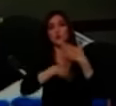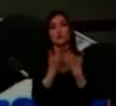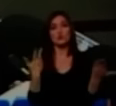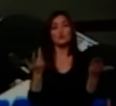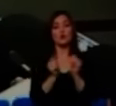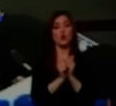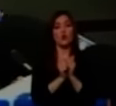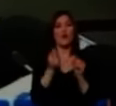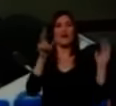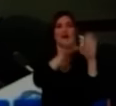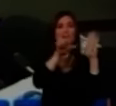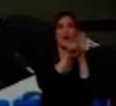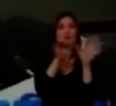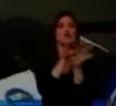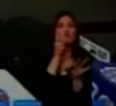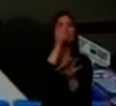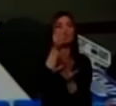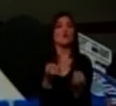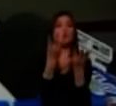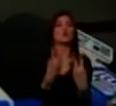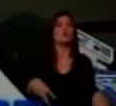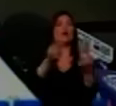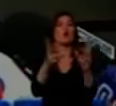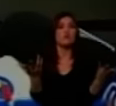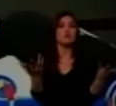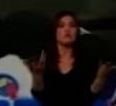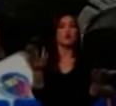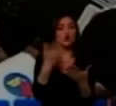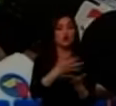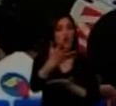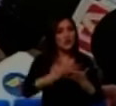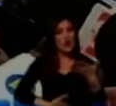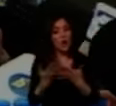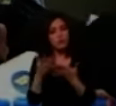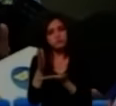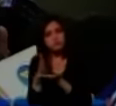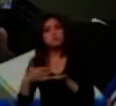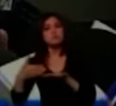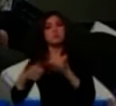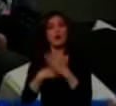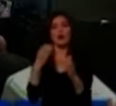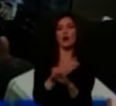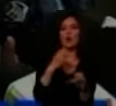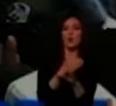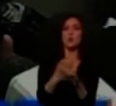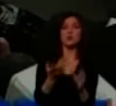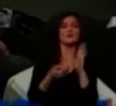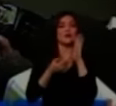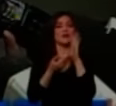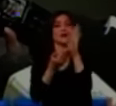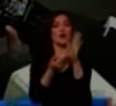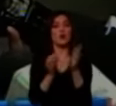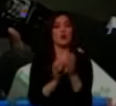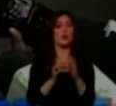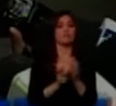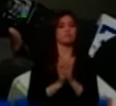LOES y lo dice cuánto será financiado para becas, tanto totales y parciales. Bueno, los cálculos sabemos el aporte que se da a la FLAS y a